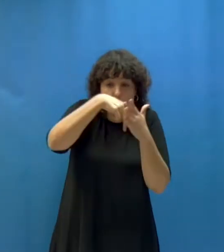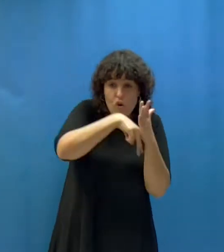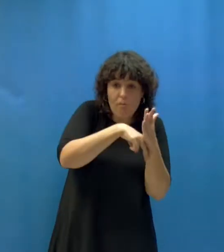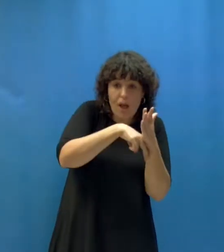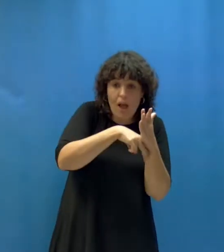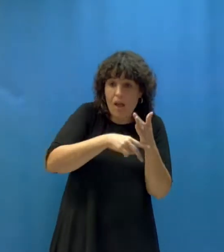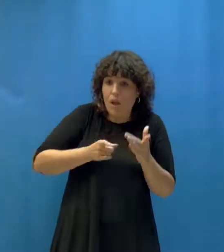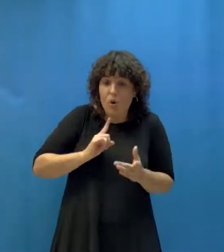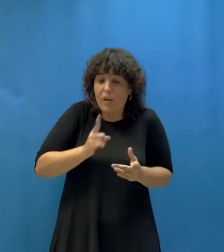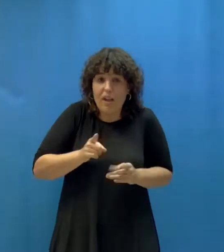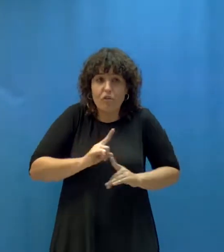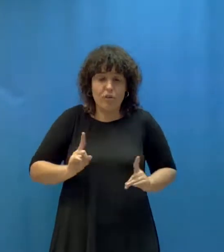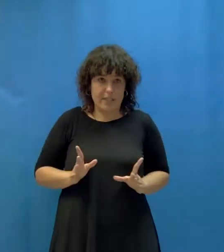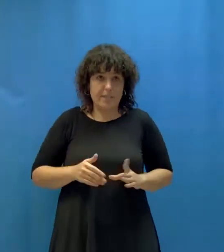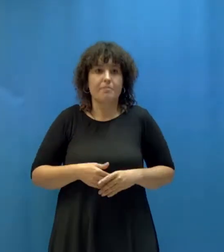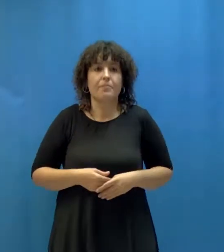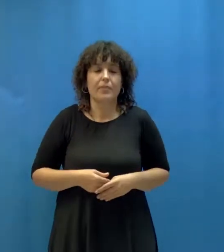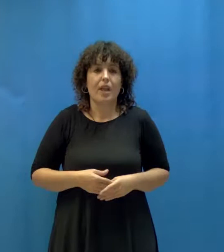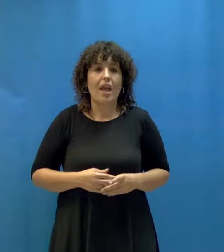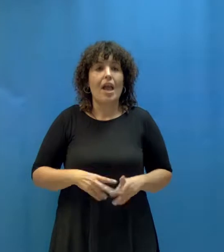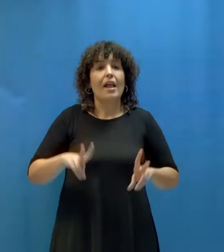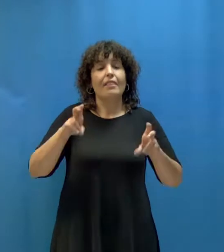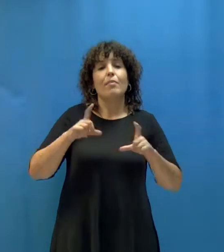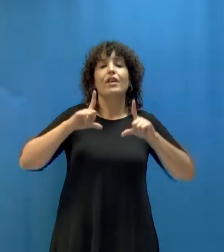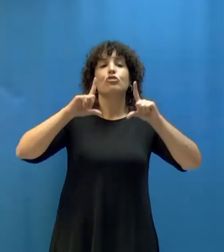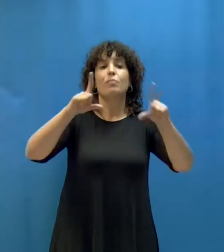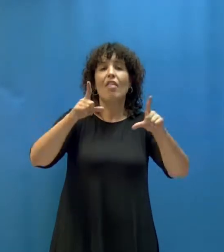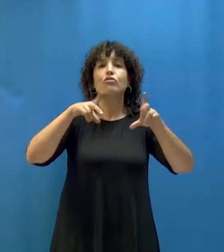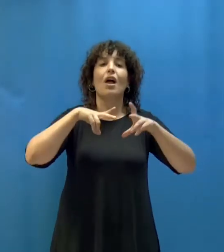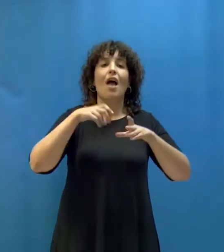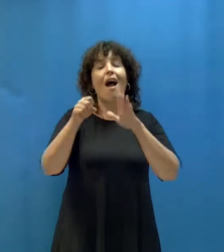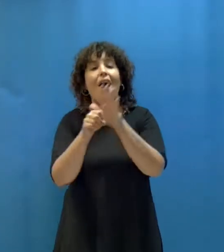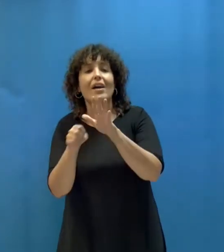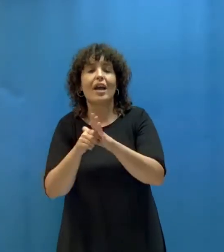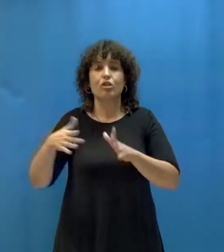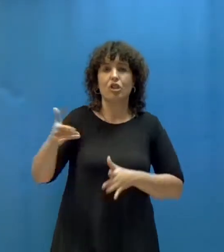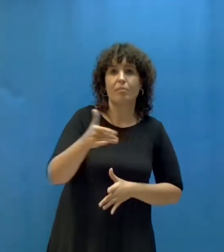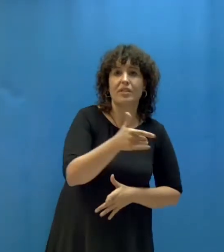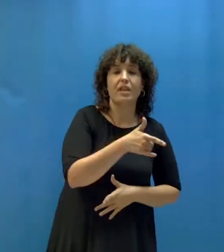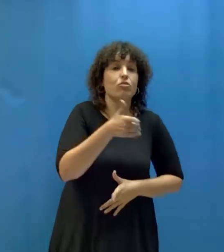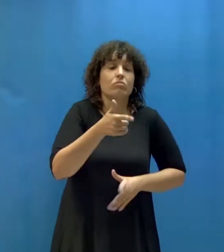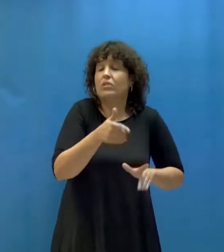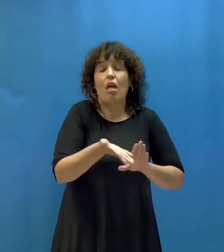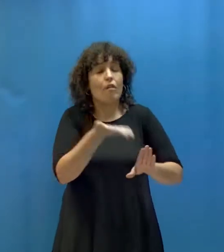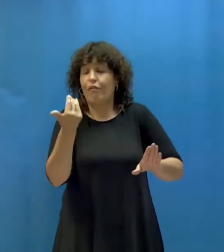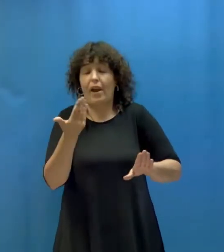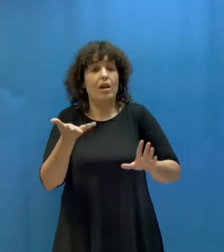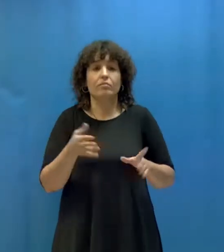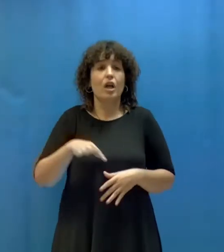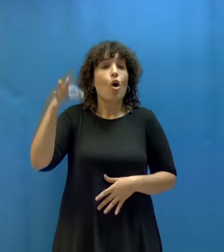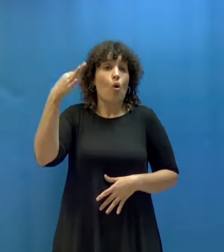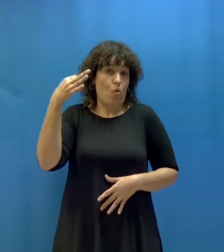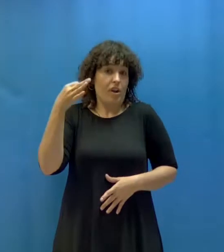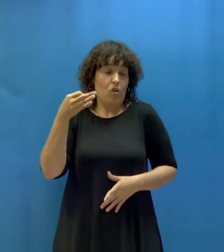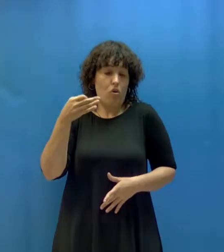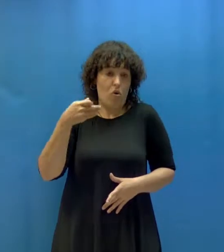deben ser. En cuanto a los denominados vados agrarios y pesqueros, estos se salvan de la quema únicamente los ya existentes